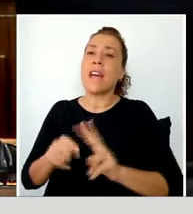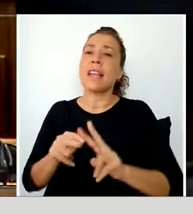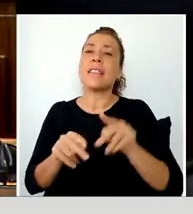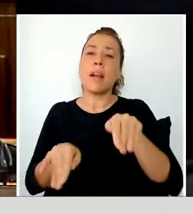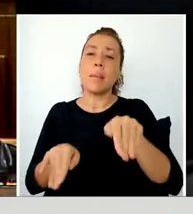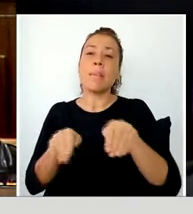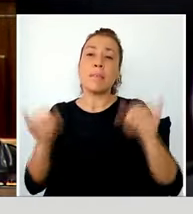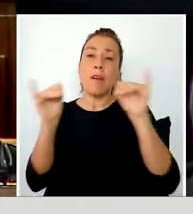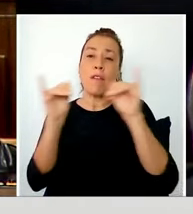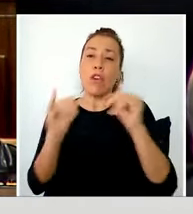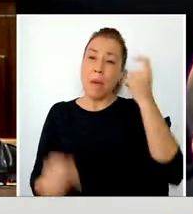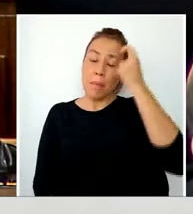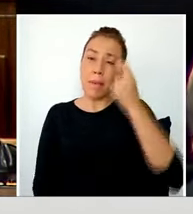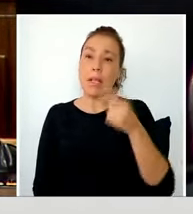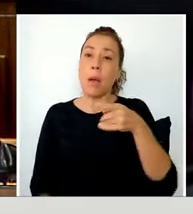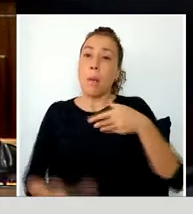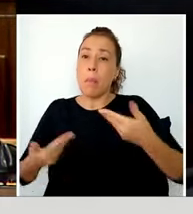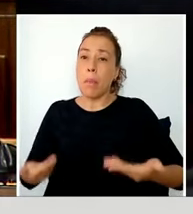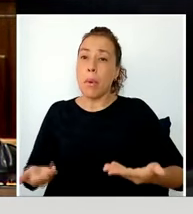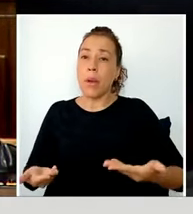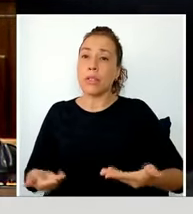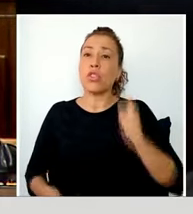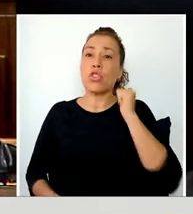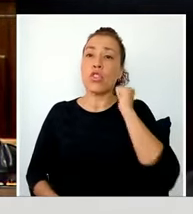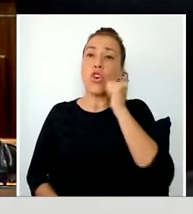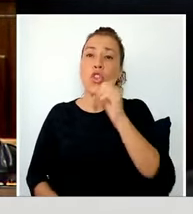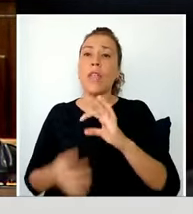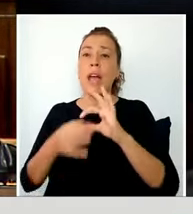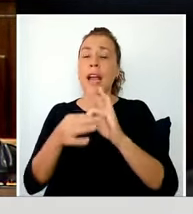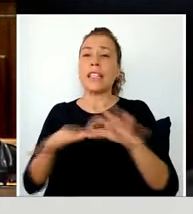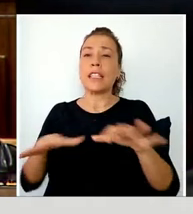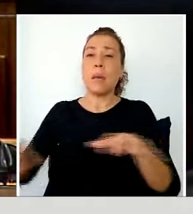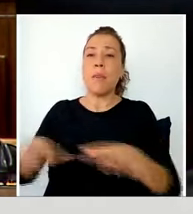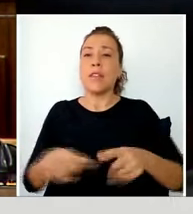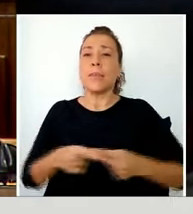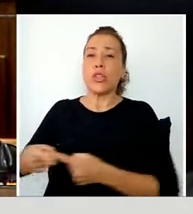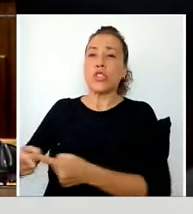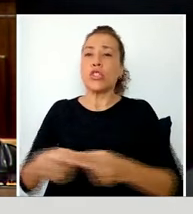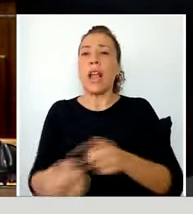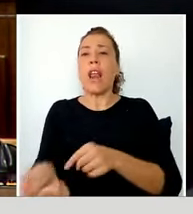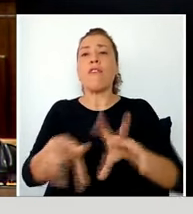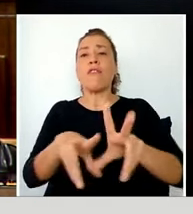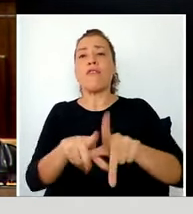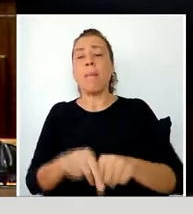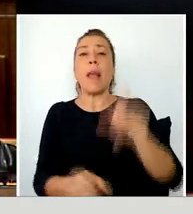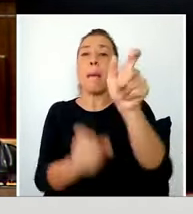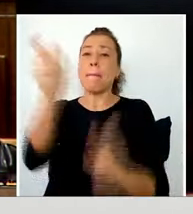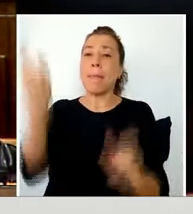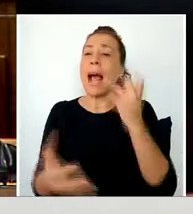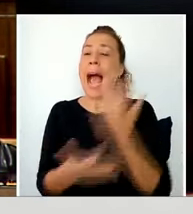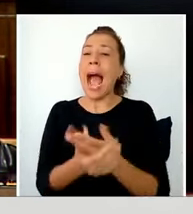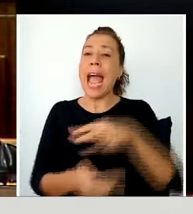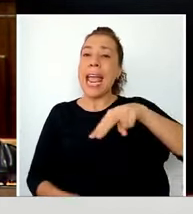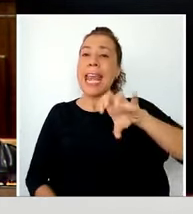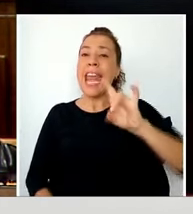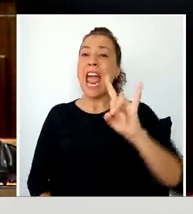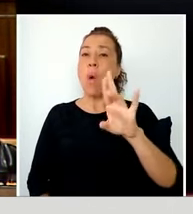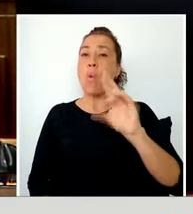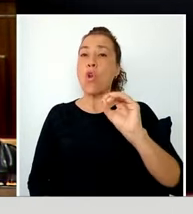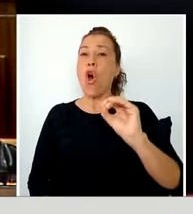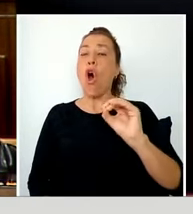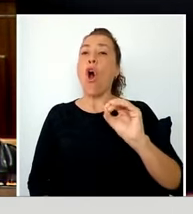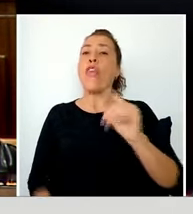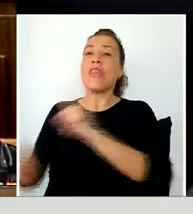es por ello que cada día gracias a los movimientos sociales familias y personas con neurodiversidad están visibilizando